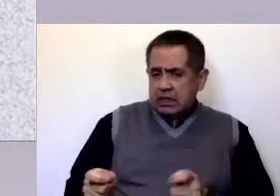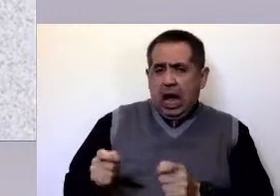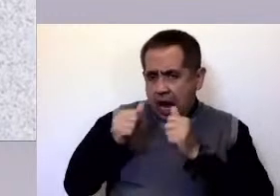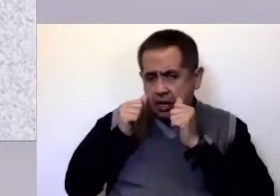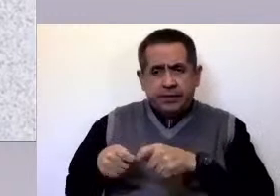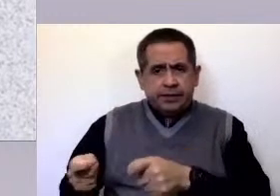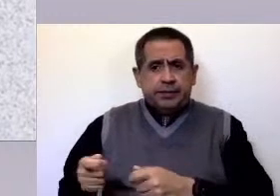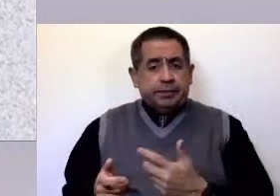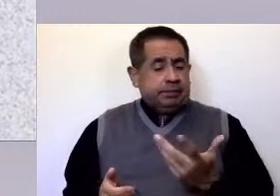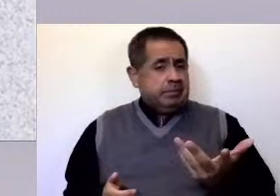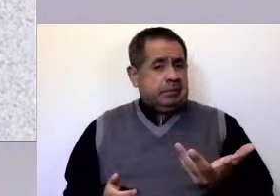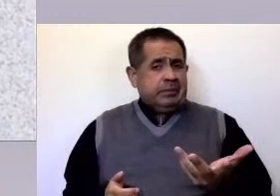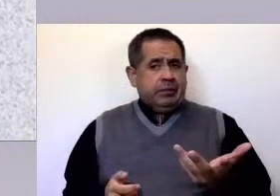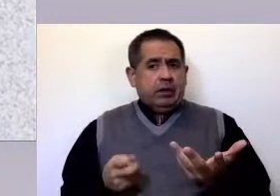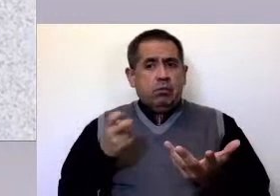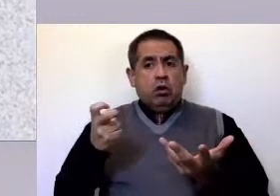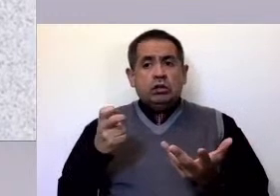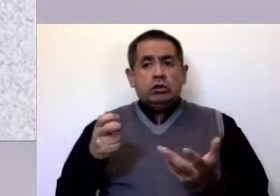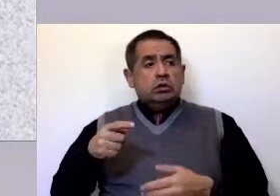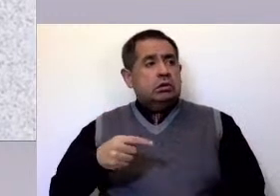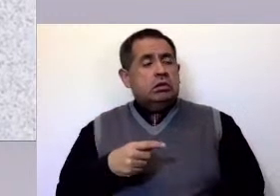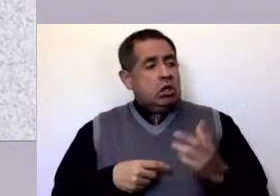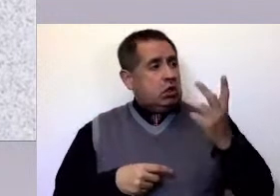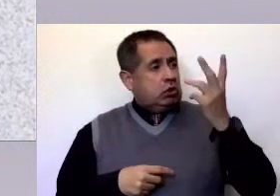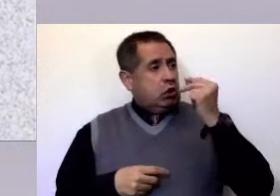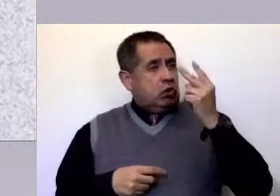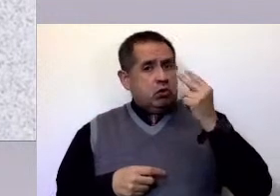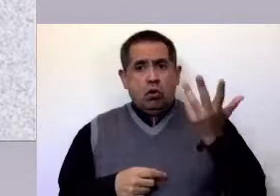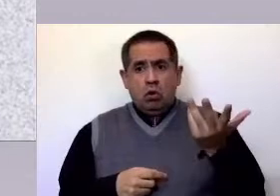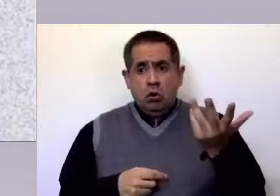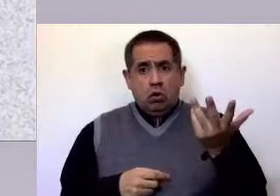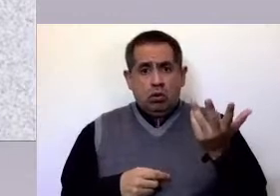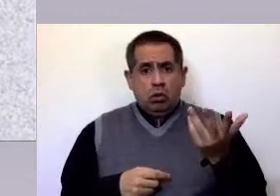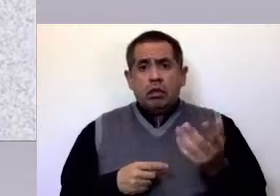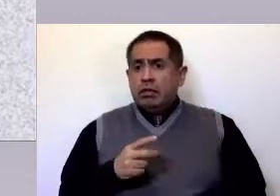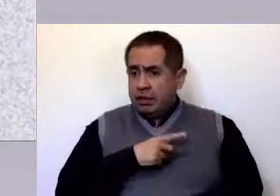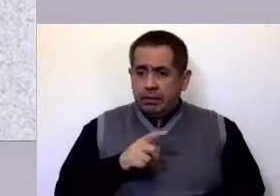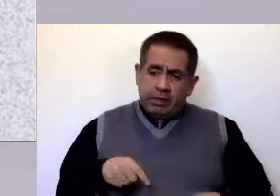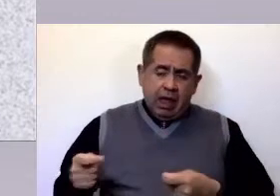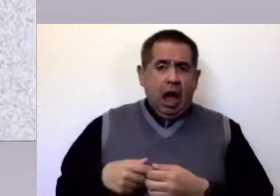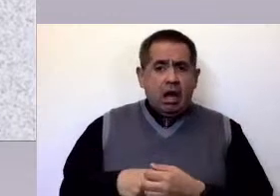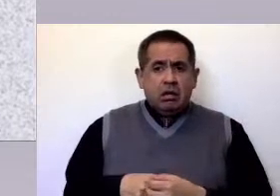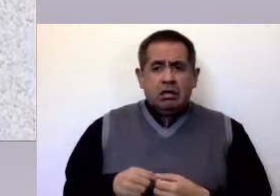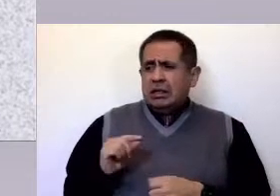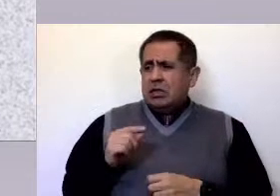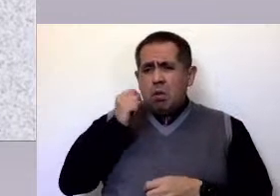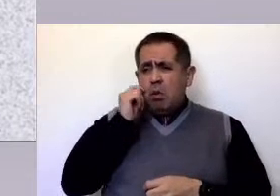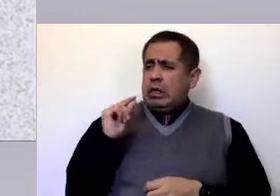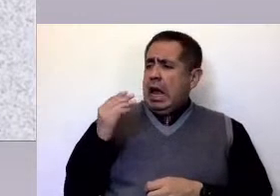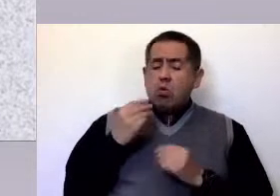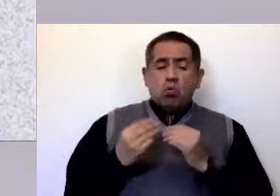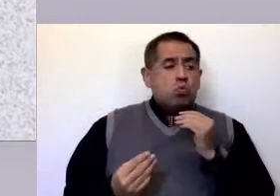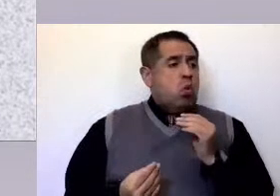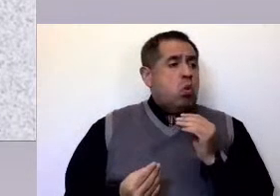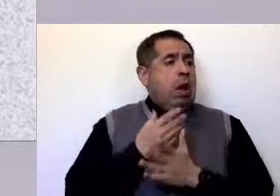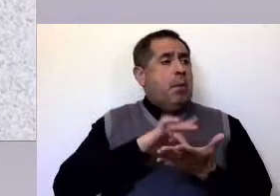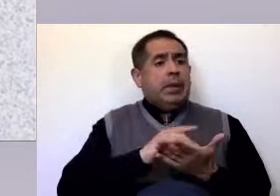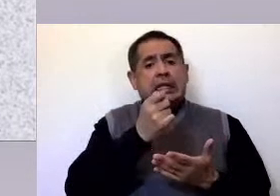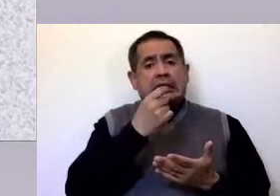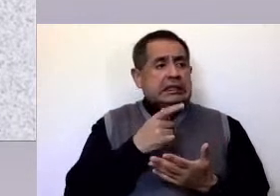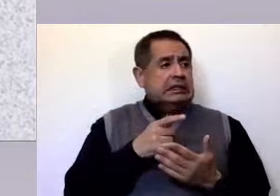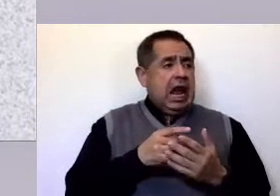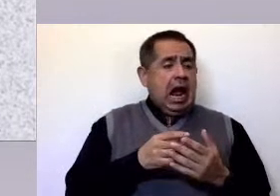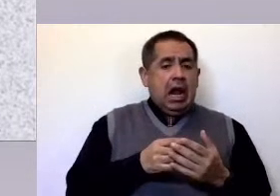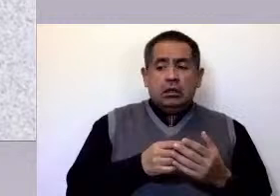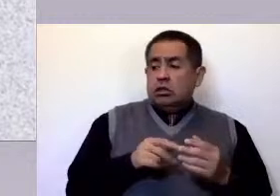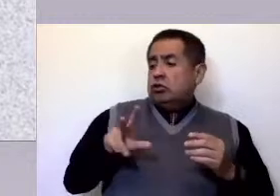puede negar el acceso a los medicamentos aún cuando se haya descubierto recientemente o bien que existan otras enfermedades que